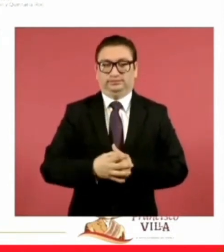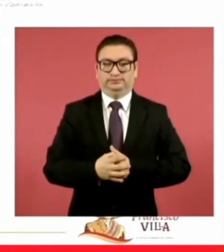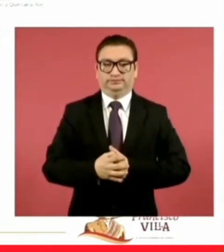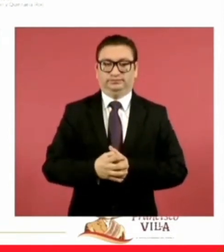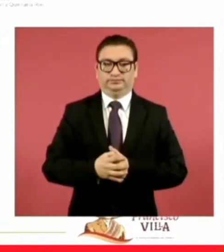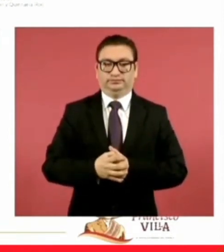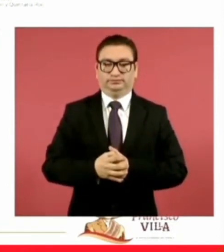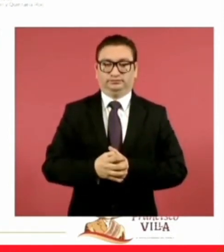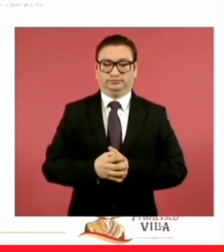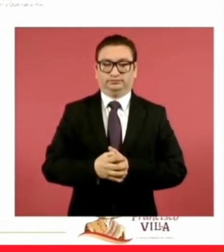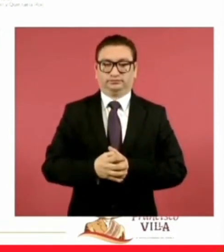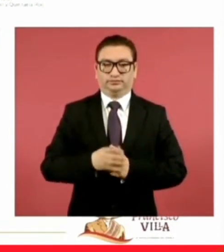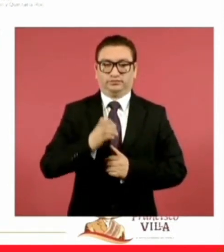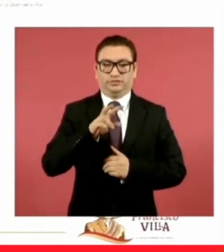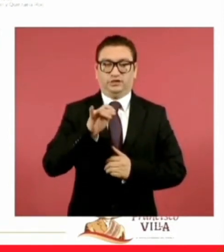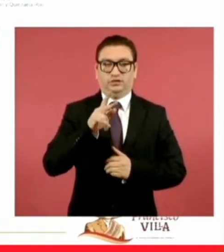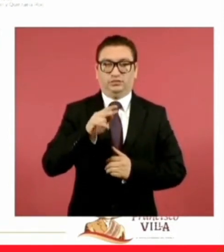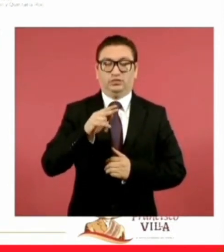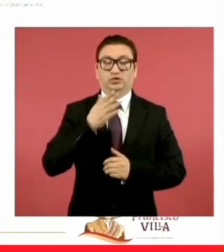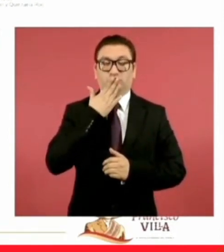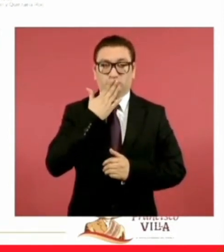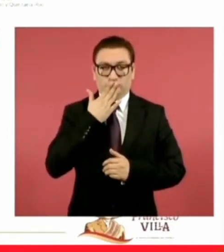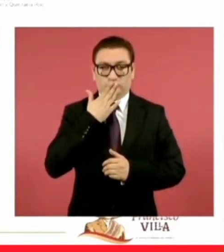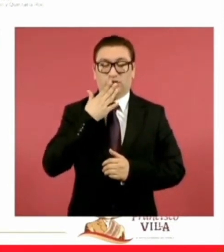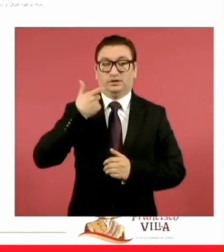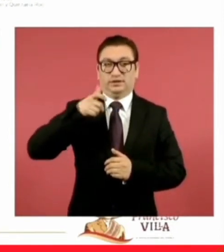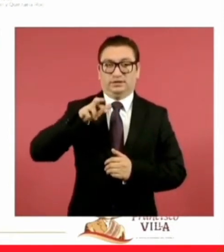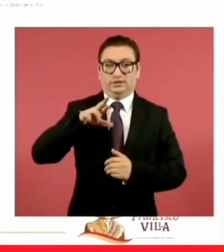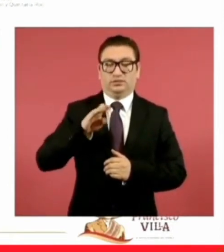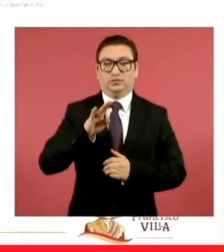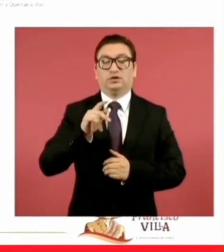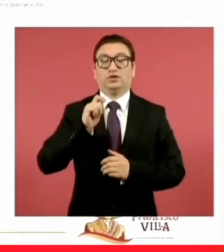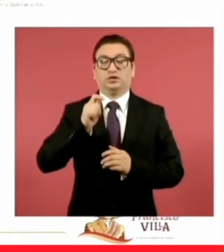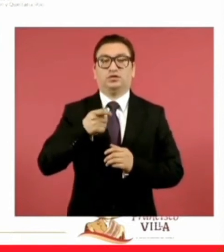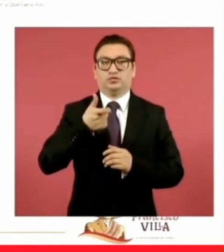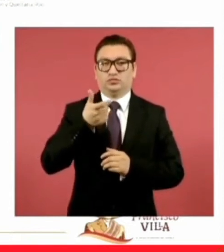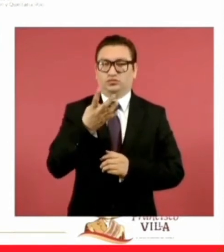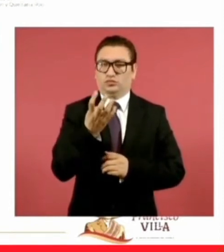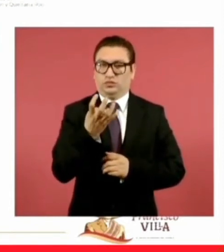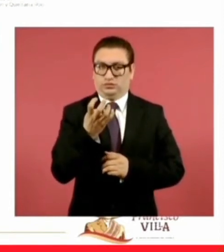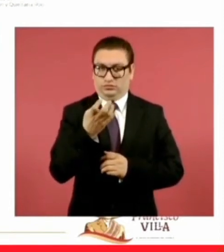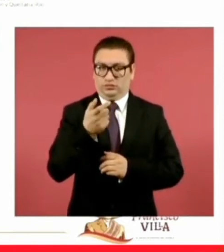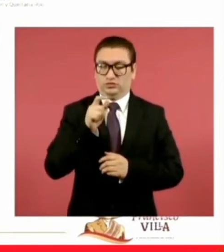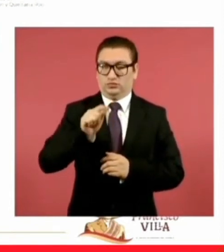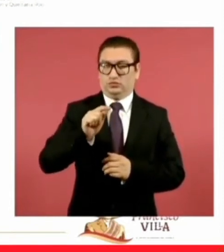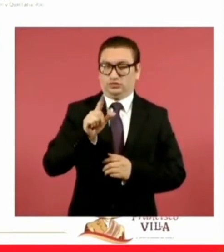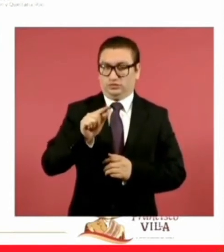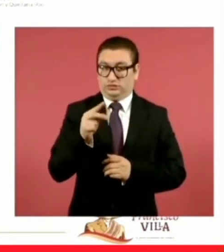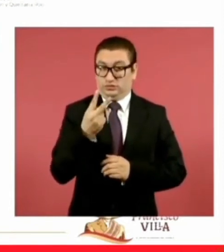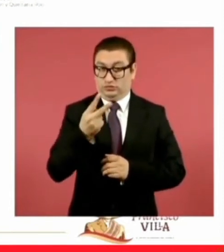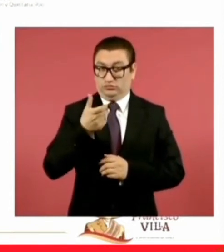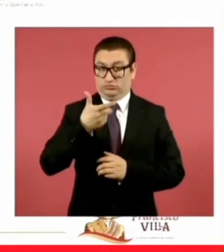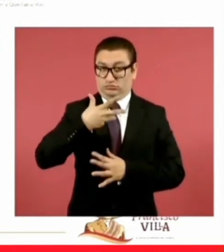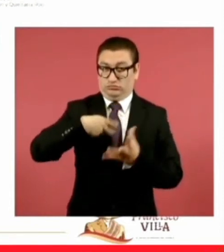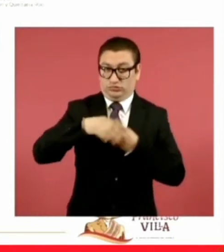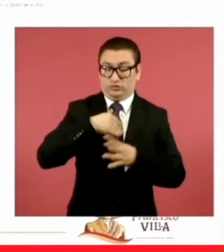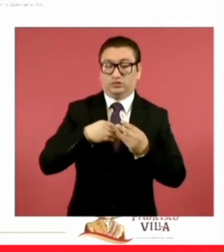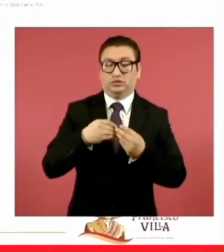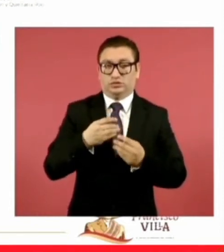$26.09. Chevron en Sonora y BP en Quintana Roo, con márgenes de $4.72